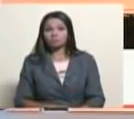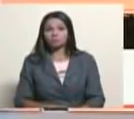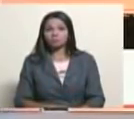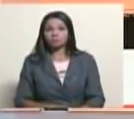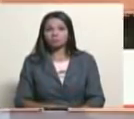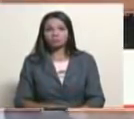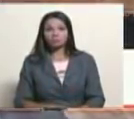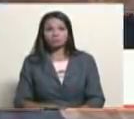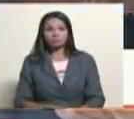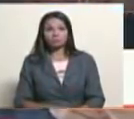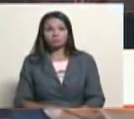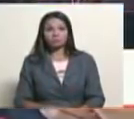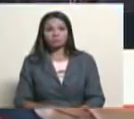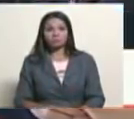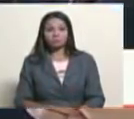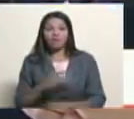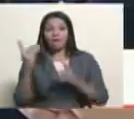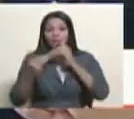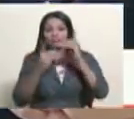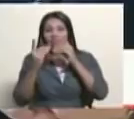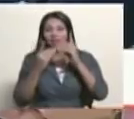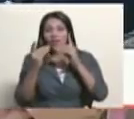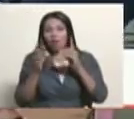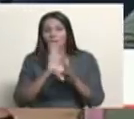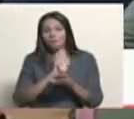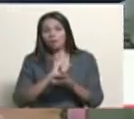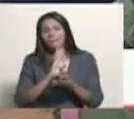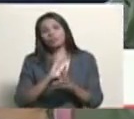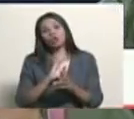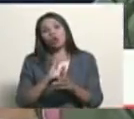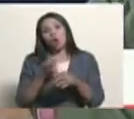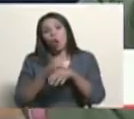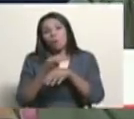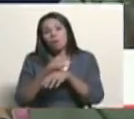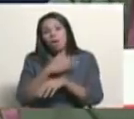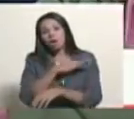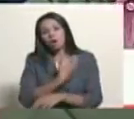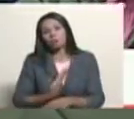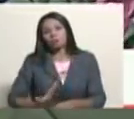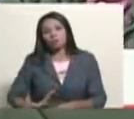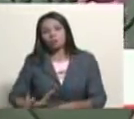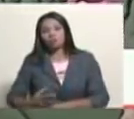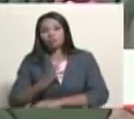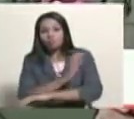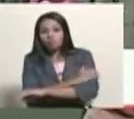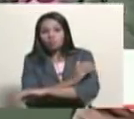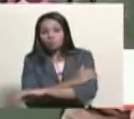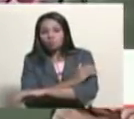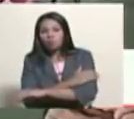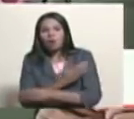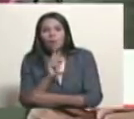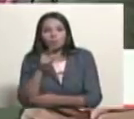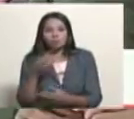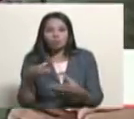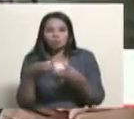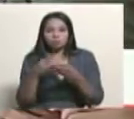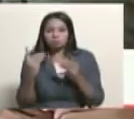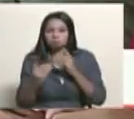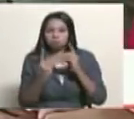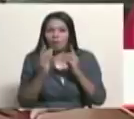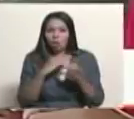Es el diálogo entre el gobierno revolucionario y las fuerzas revolucionarias con la oposición extremista.